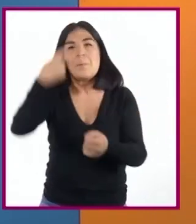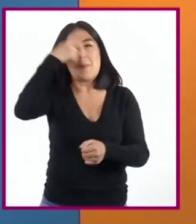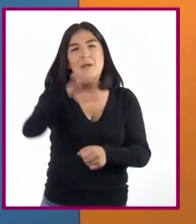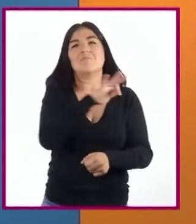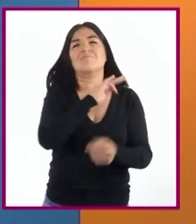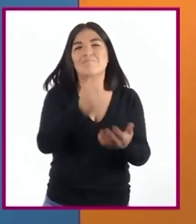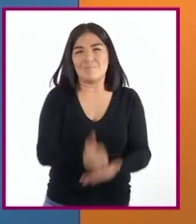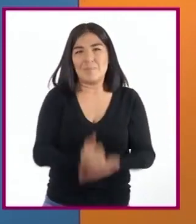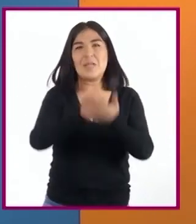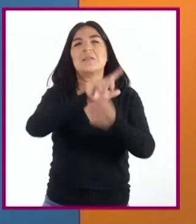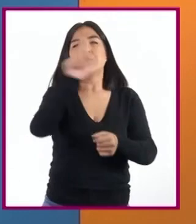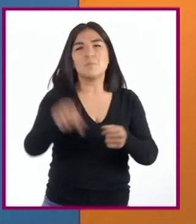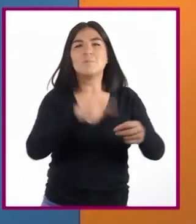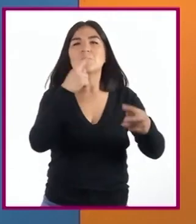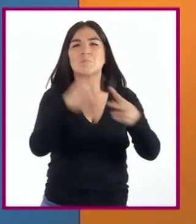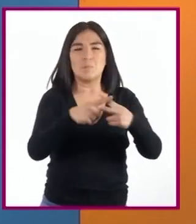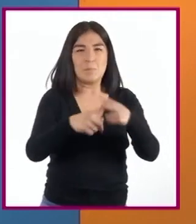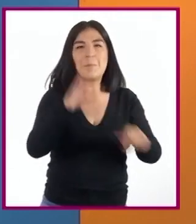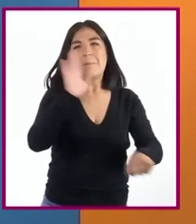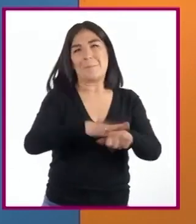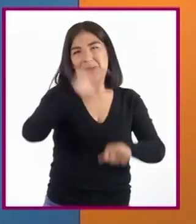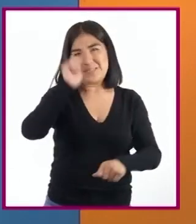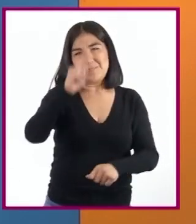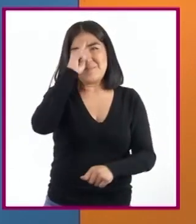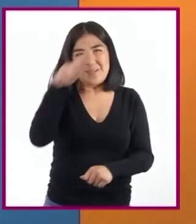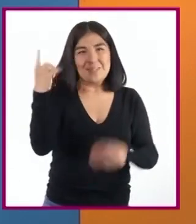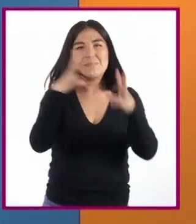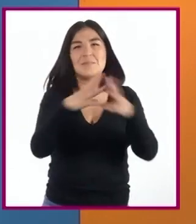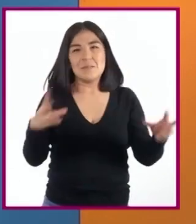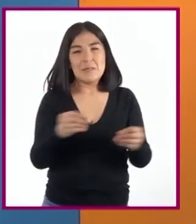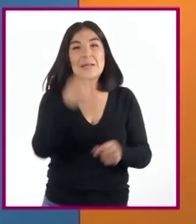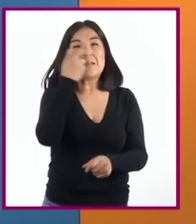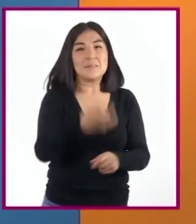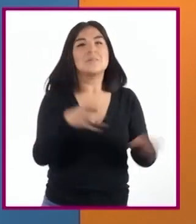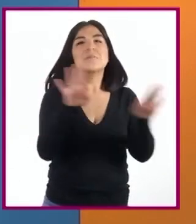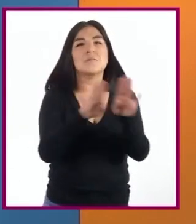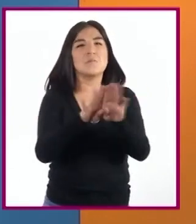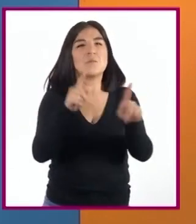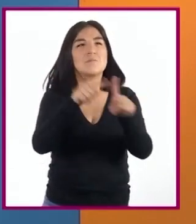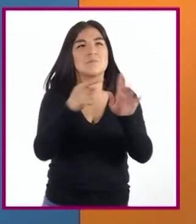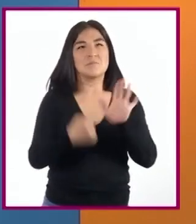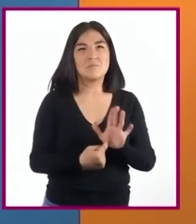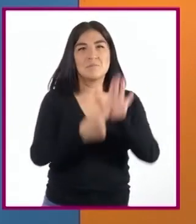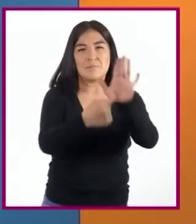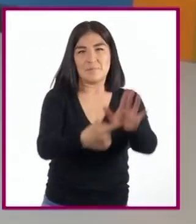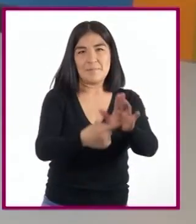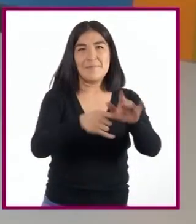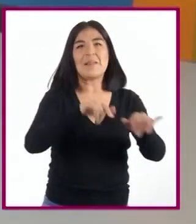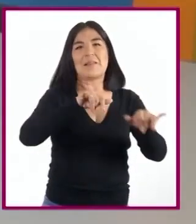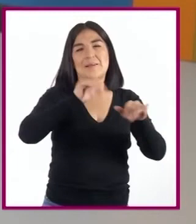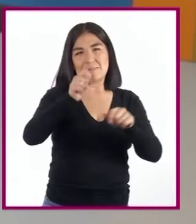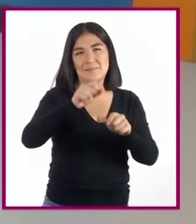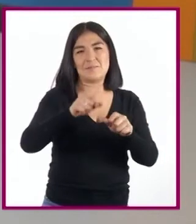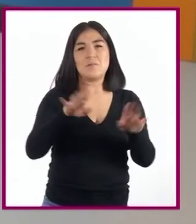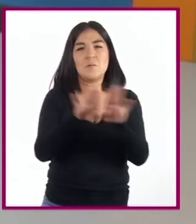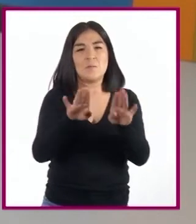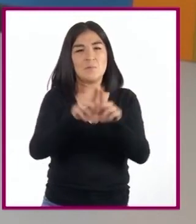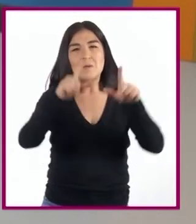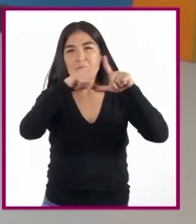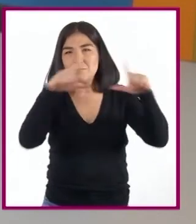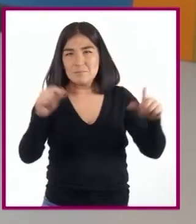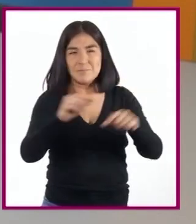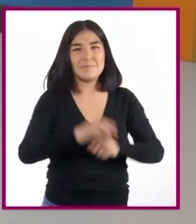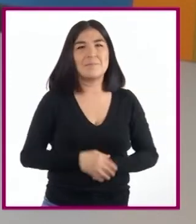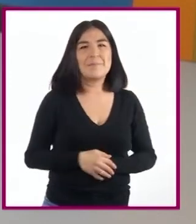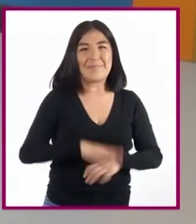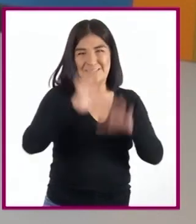ciertas situaciones de forma más eficiente a partir de una demostración geométrica. Ya